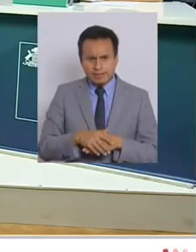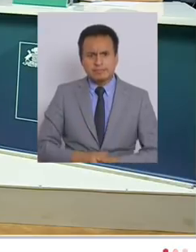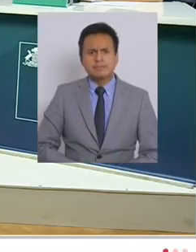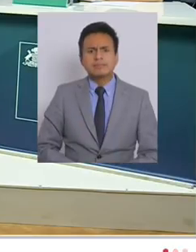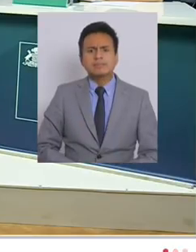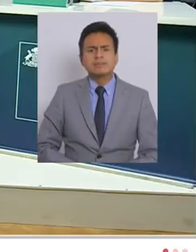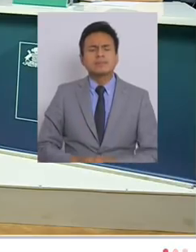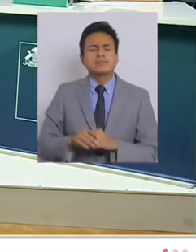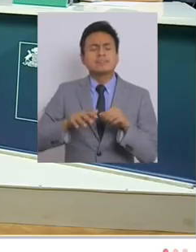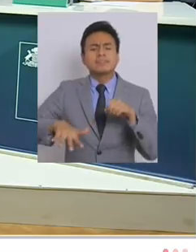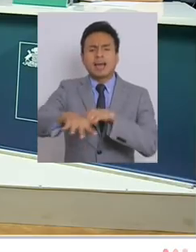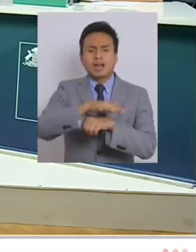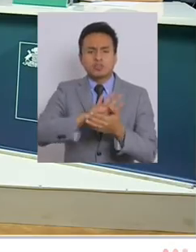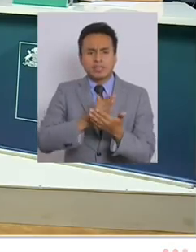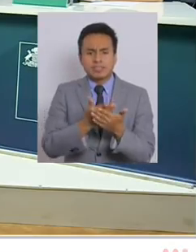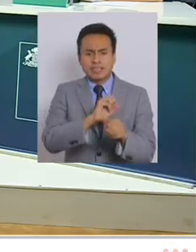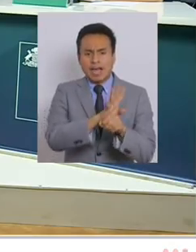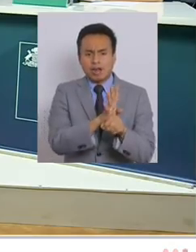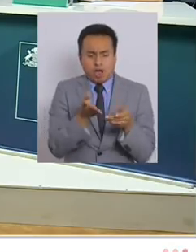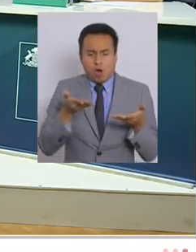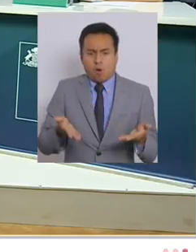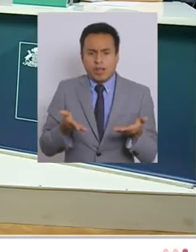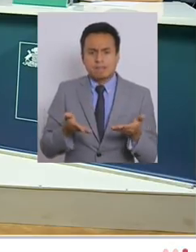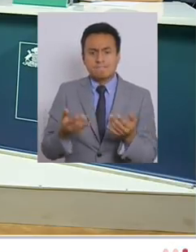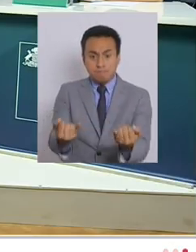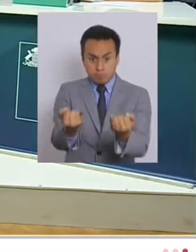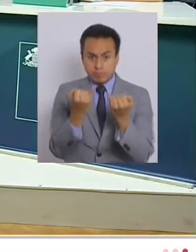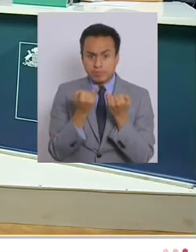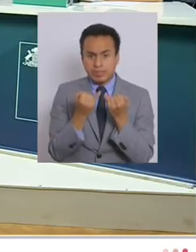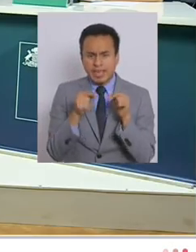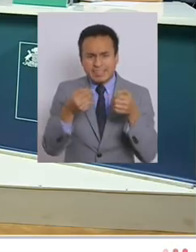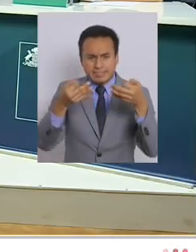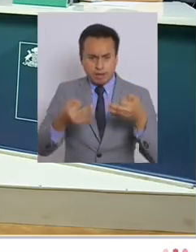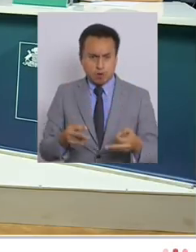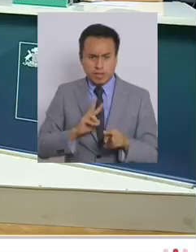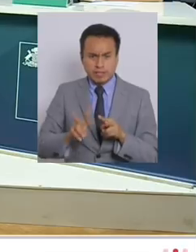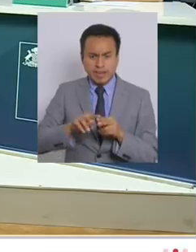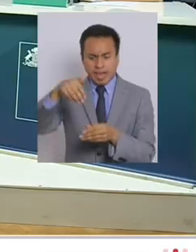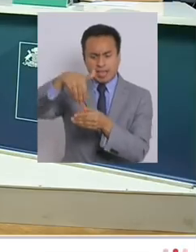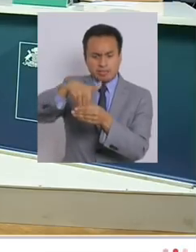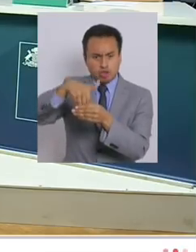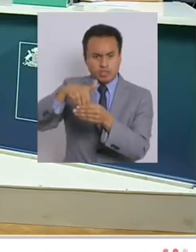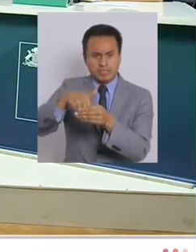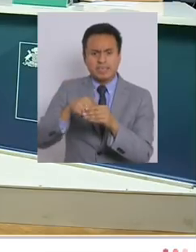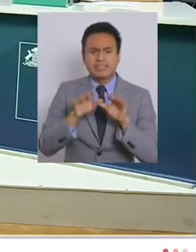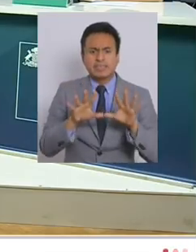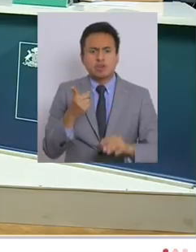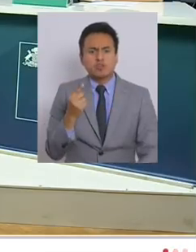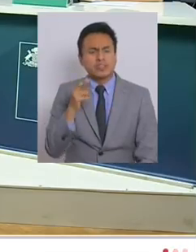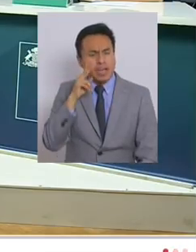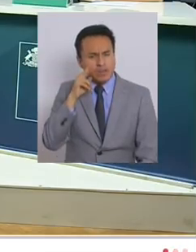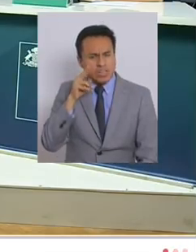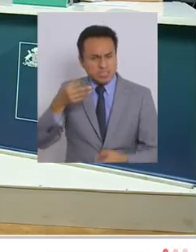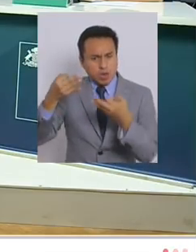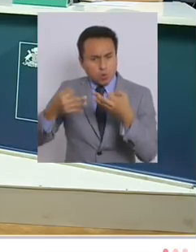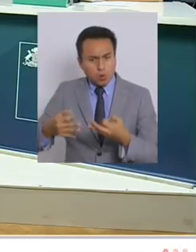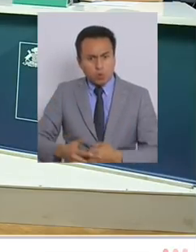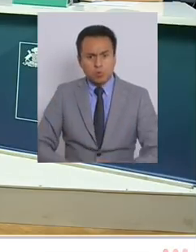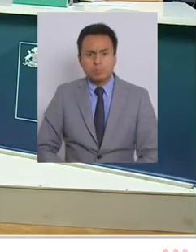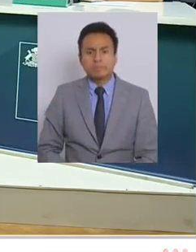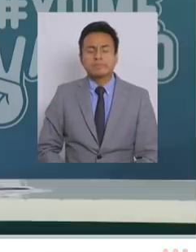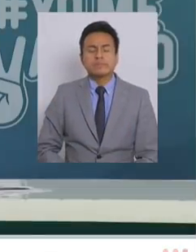dado del escenario sanitario que nos están dando a conocer es seguro realizar las elecciones del 10 y 11 de abril